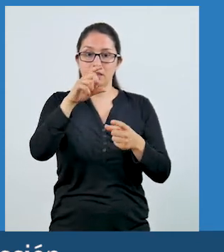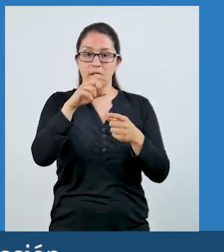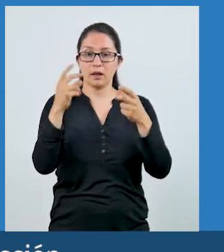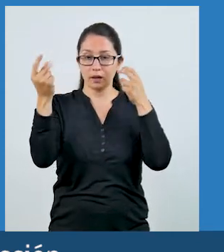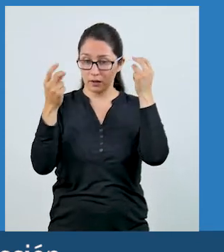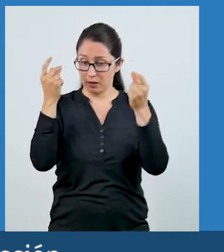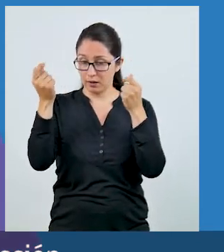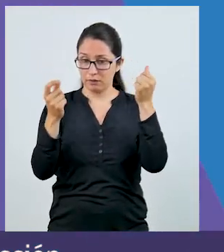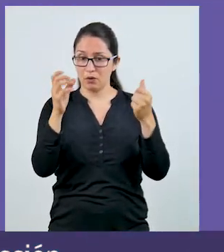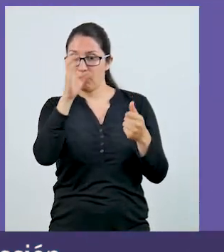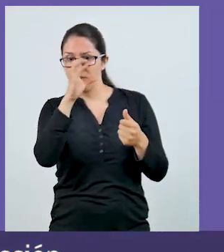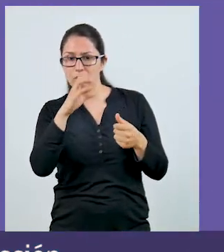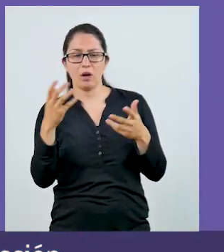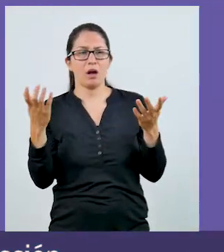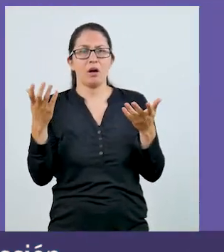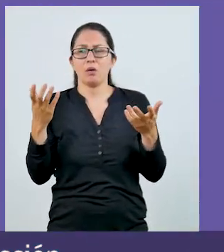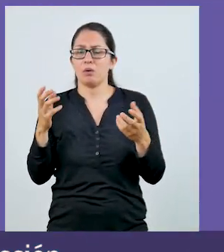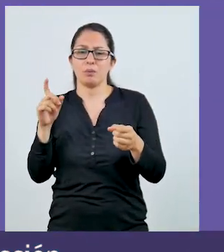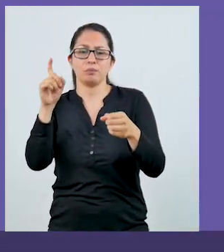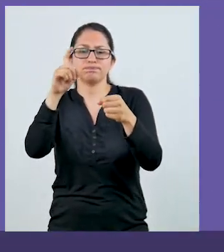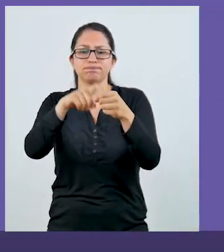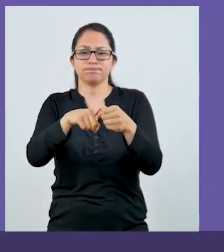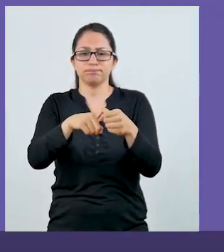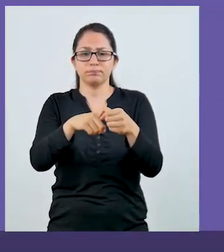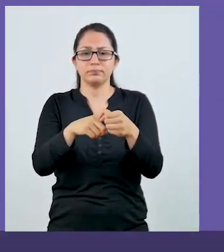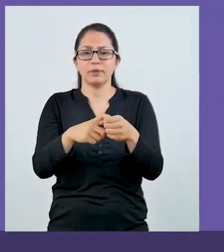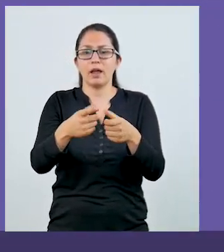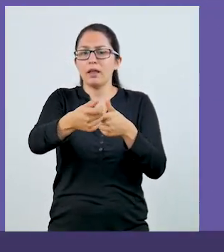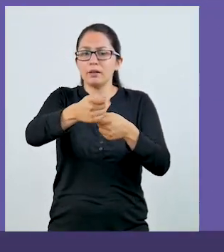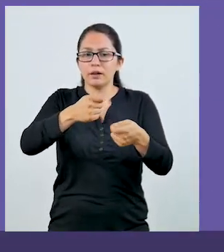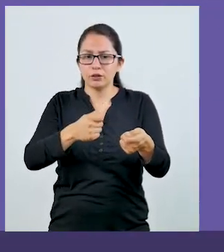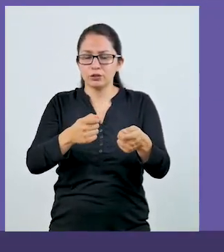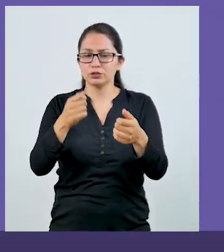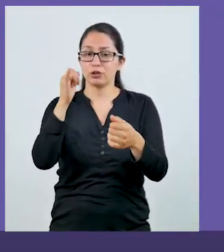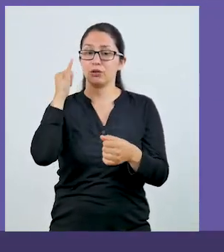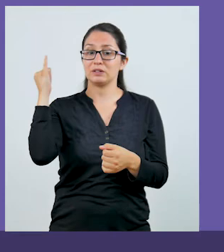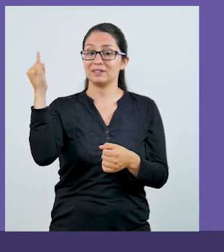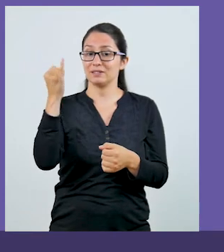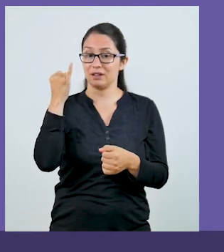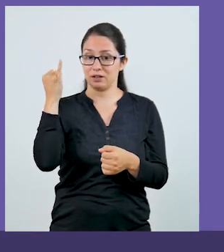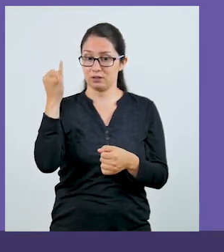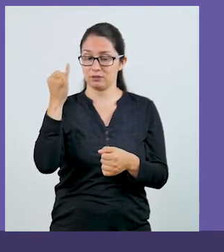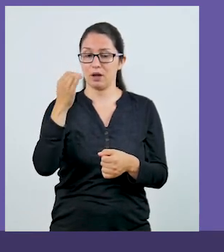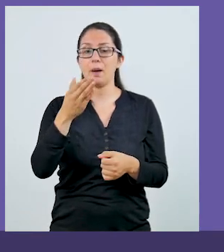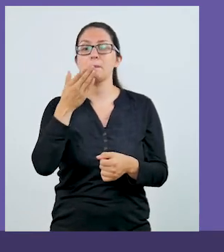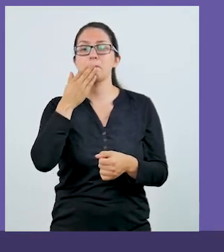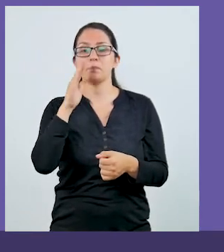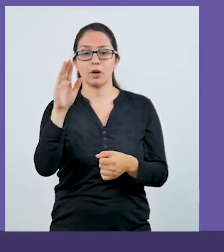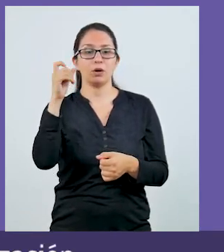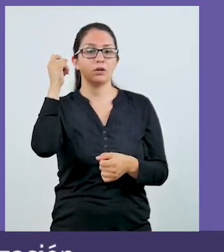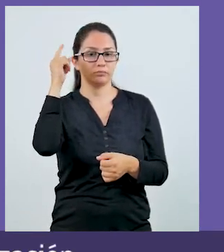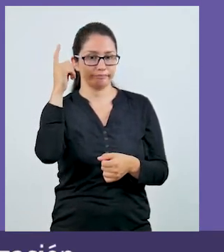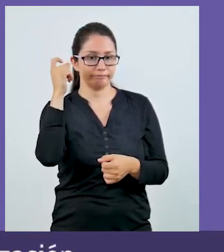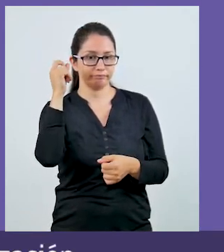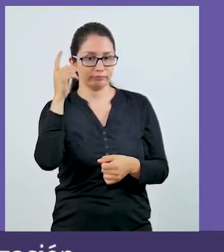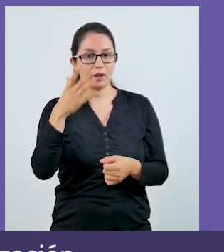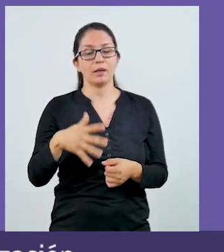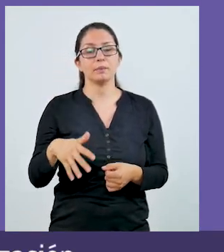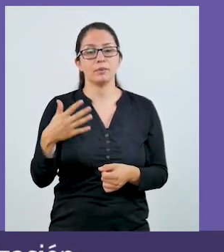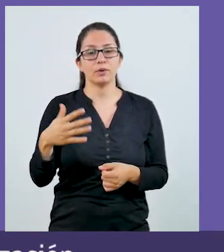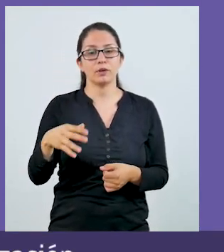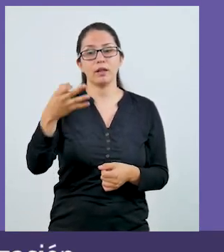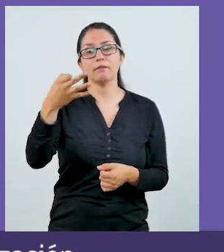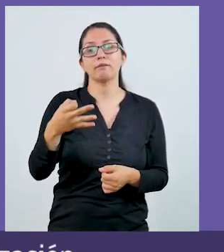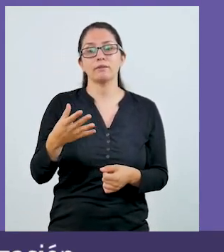que el emprendedor creativo esté buscando proyección, posicionamiento o insertarse en el ámbito internacional, es recomendable